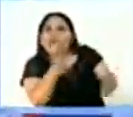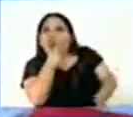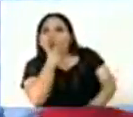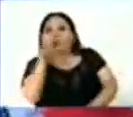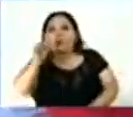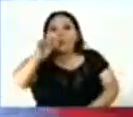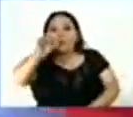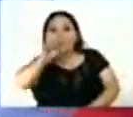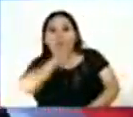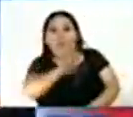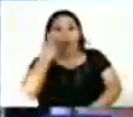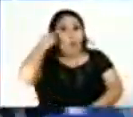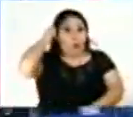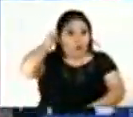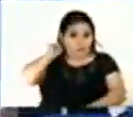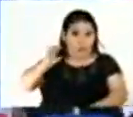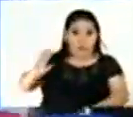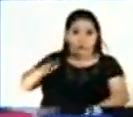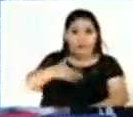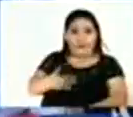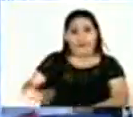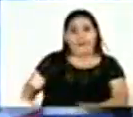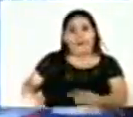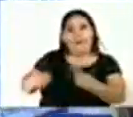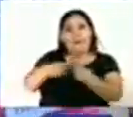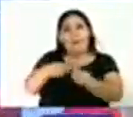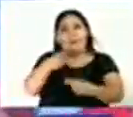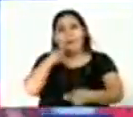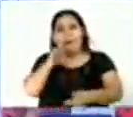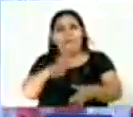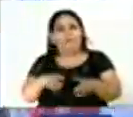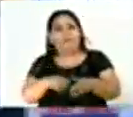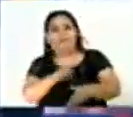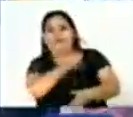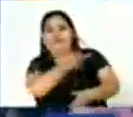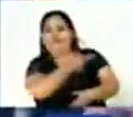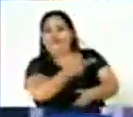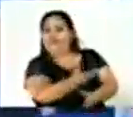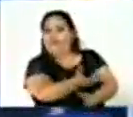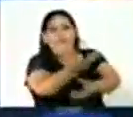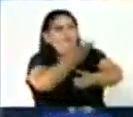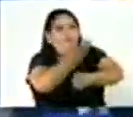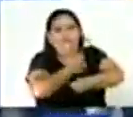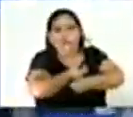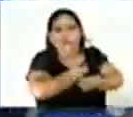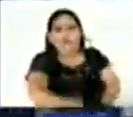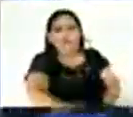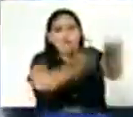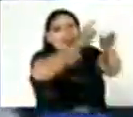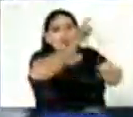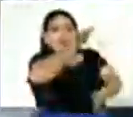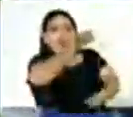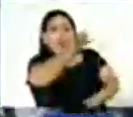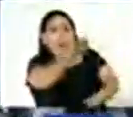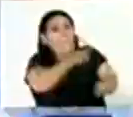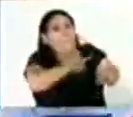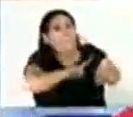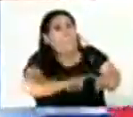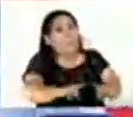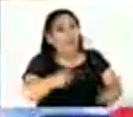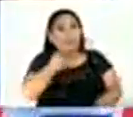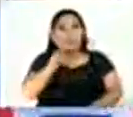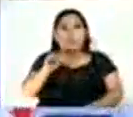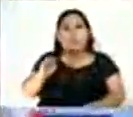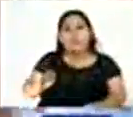Su presidente, Carlos Saade, dijo que el tricolor no confía en el ente colegiado. Sin embargo, reveló